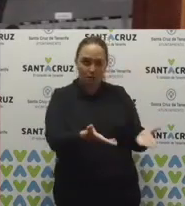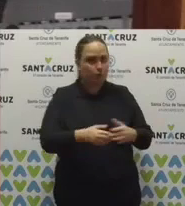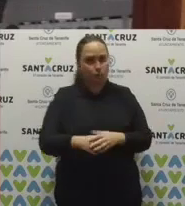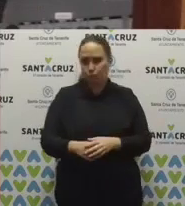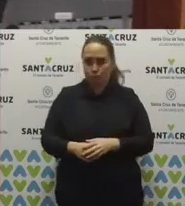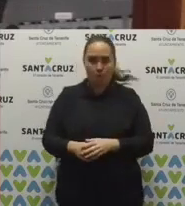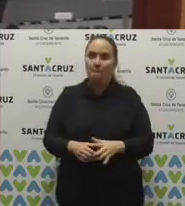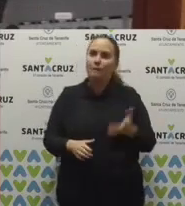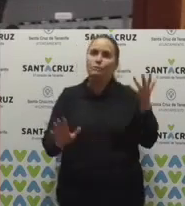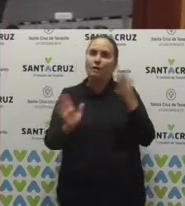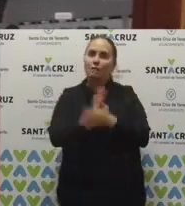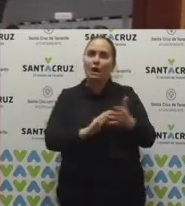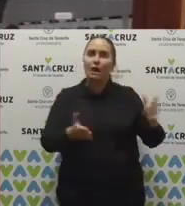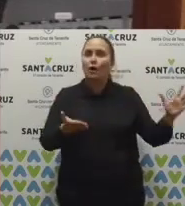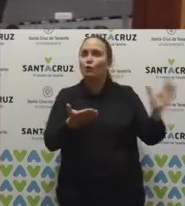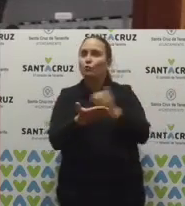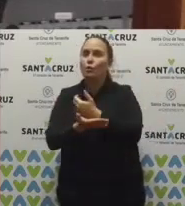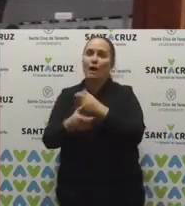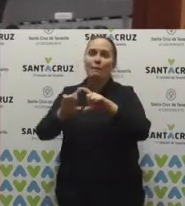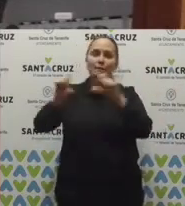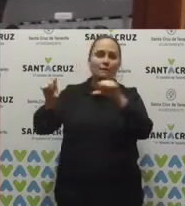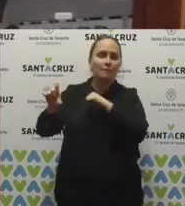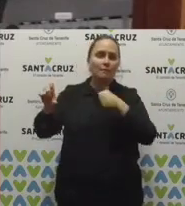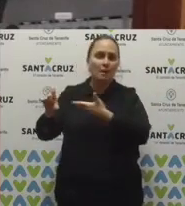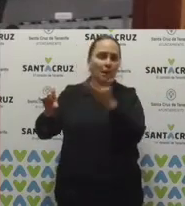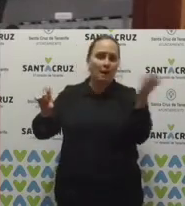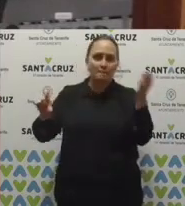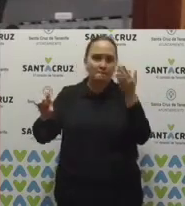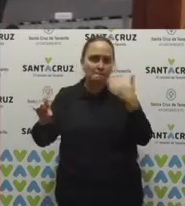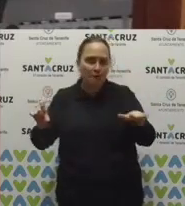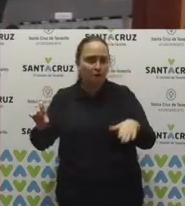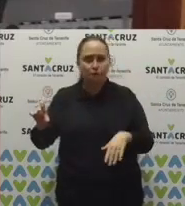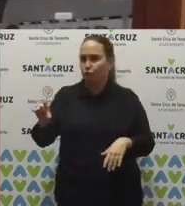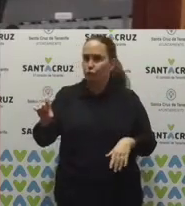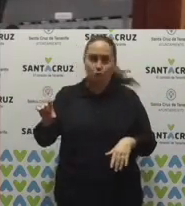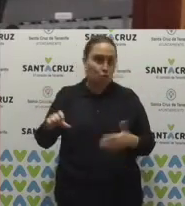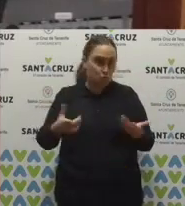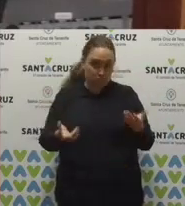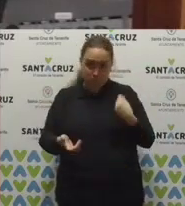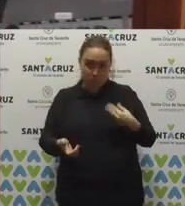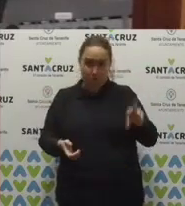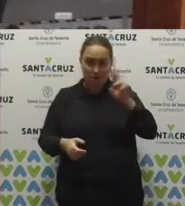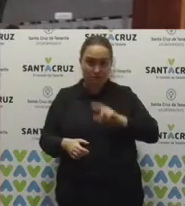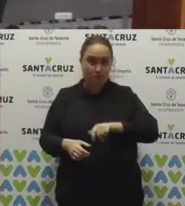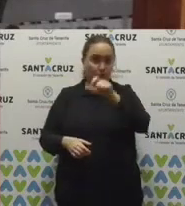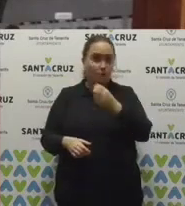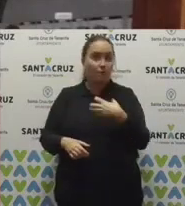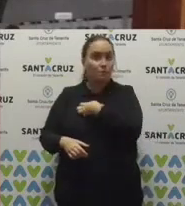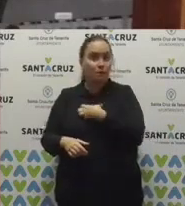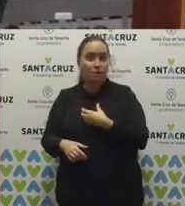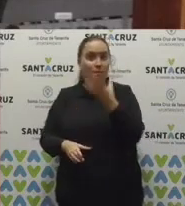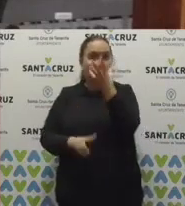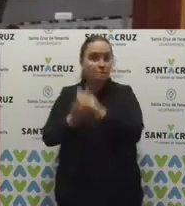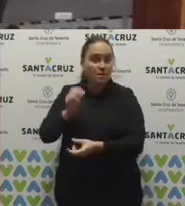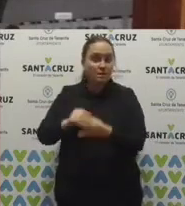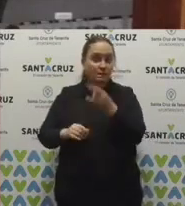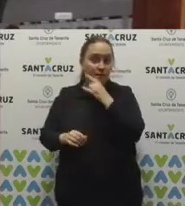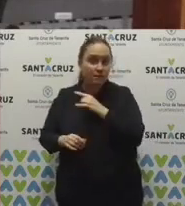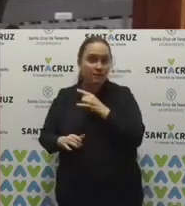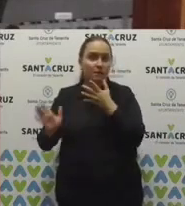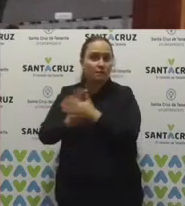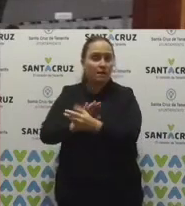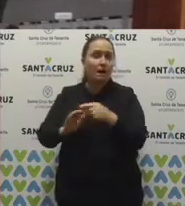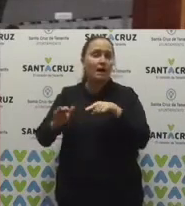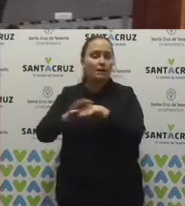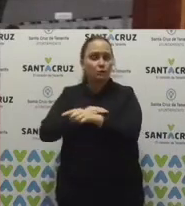no desacredita a las empresas en su conjunto igual que cuando un funcionario como digo comete un error no estamos diciendo que la gestión pública